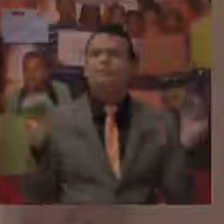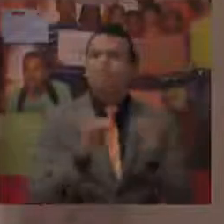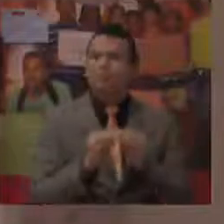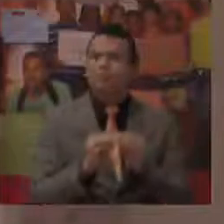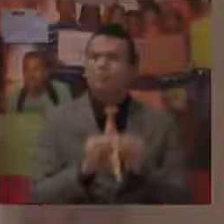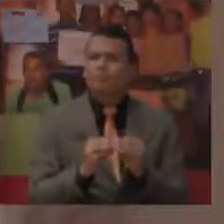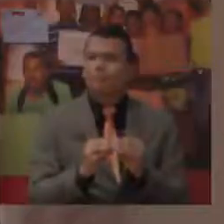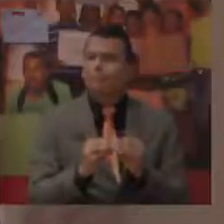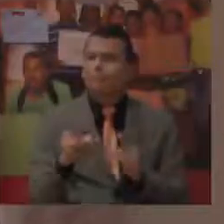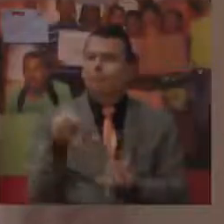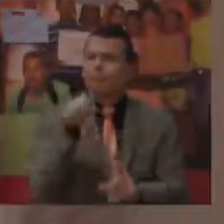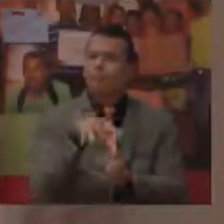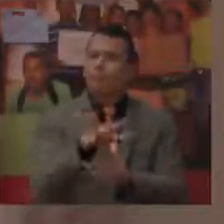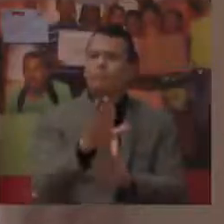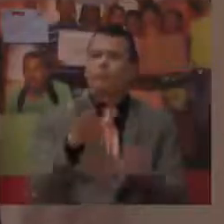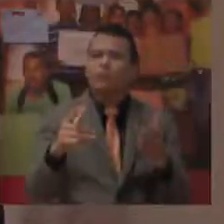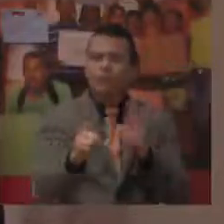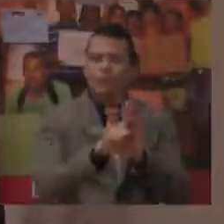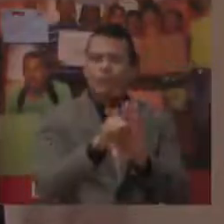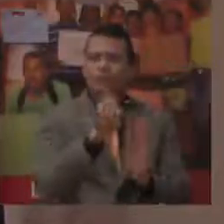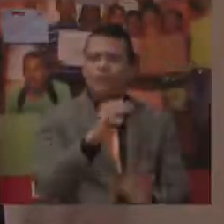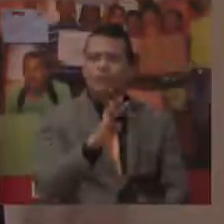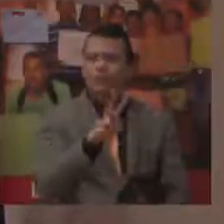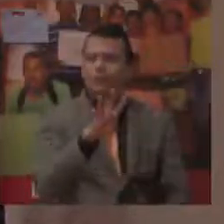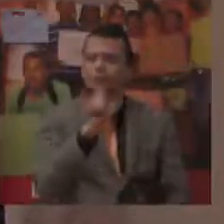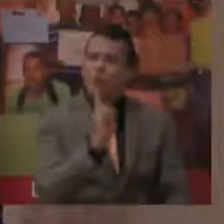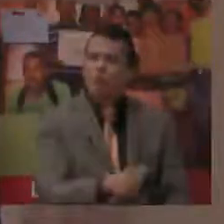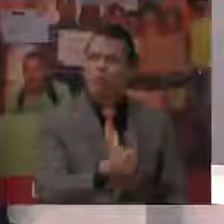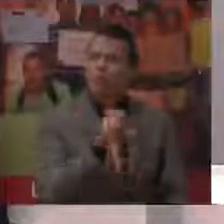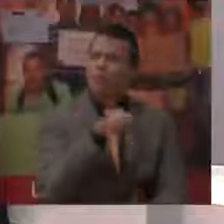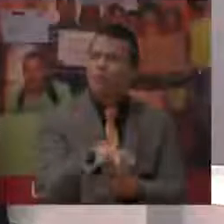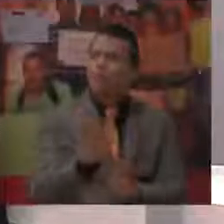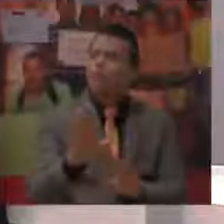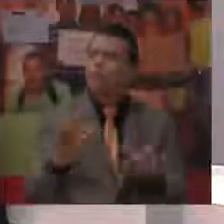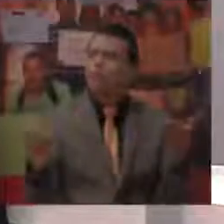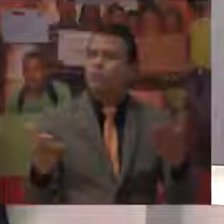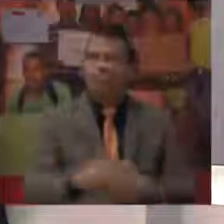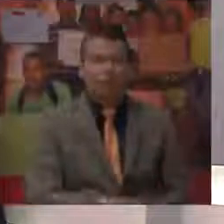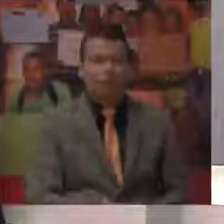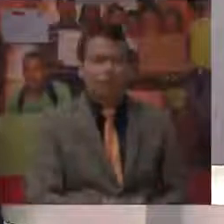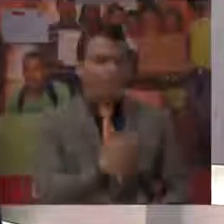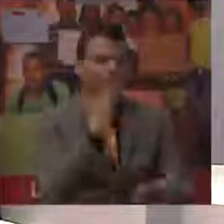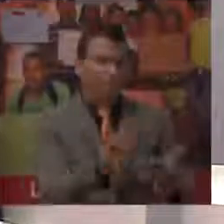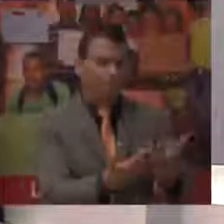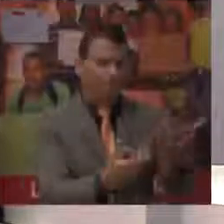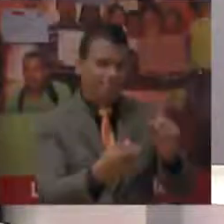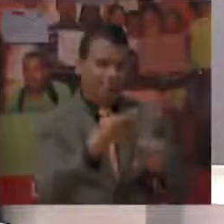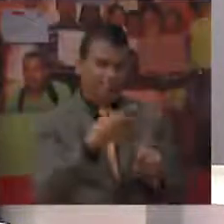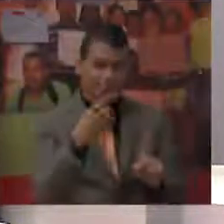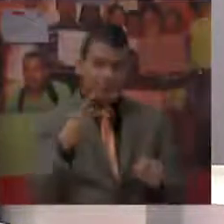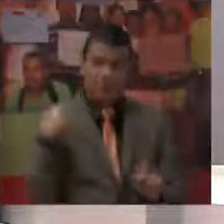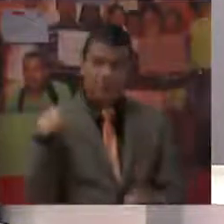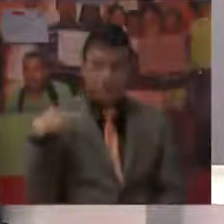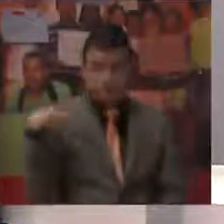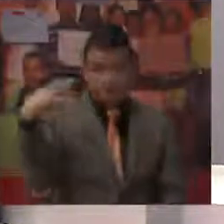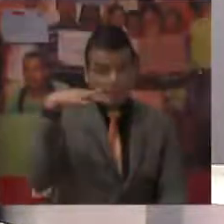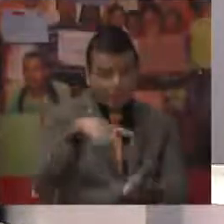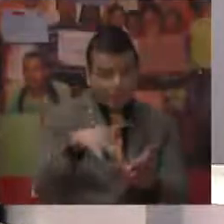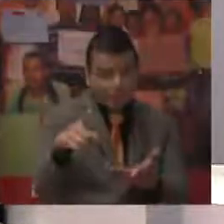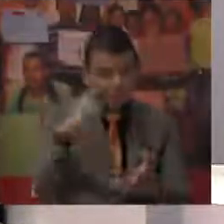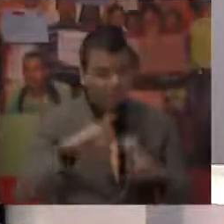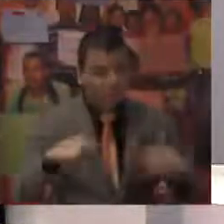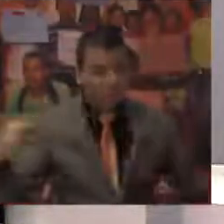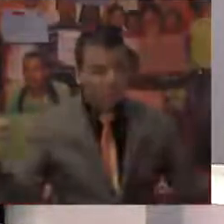cómo se ha visto afectado por la ley 1424. Primero que todo, muchísimas gracias por darme la oportunidad de participar